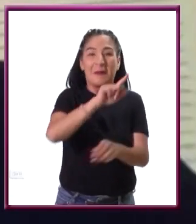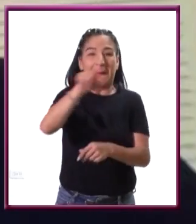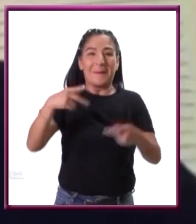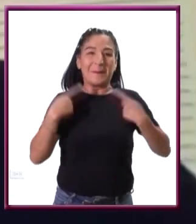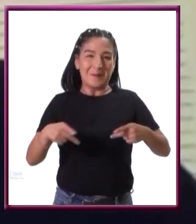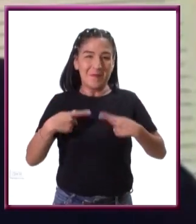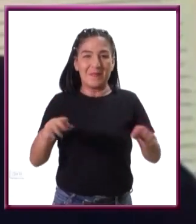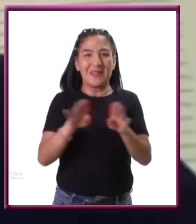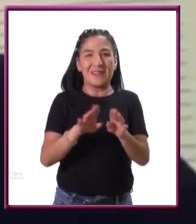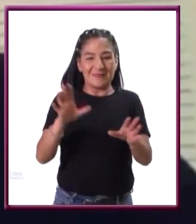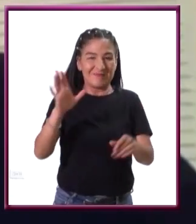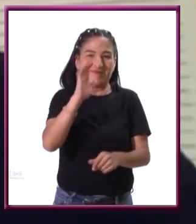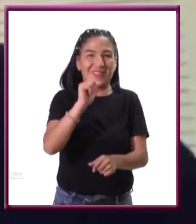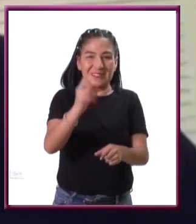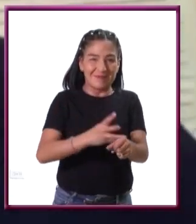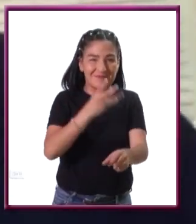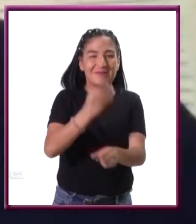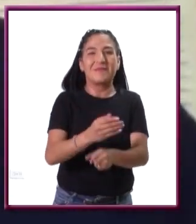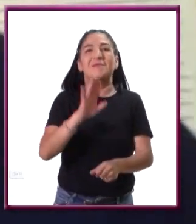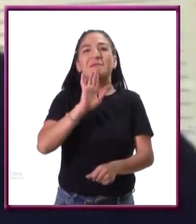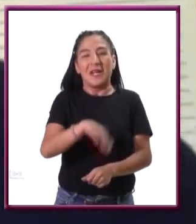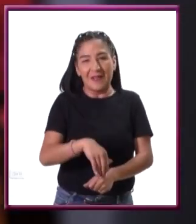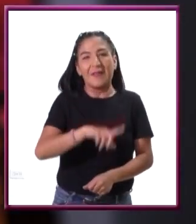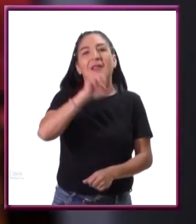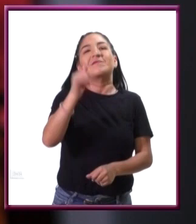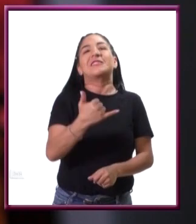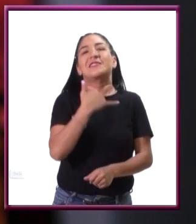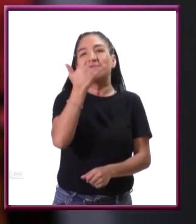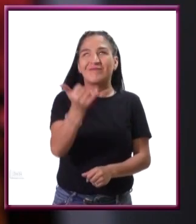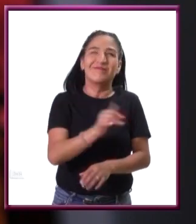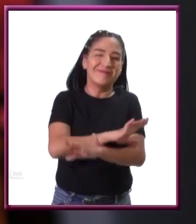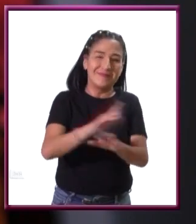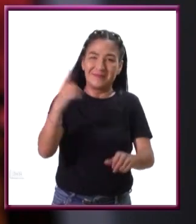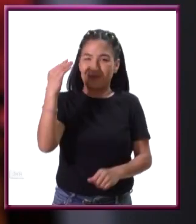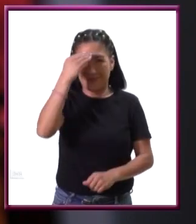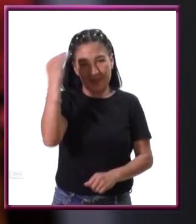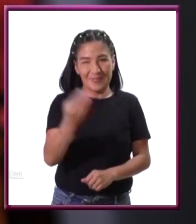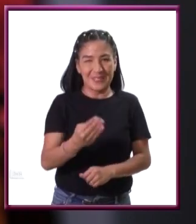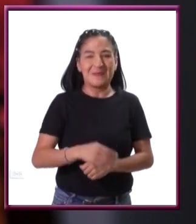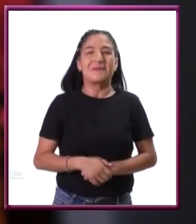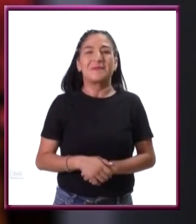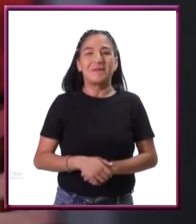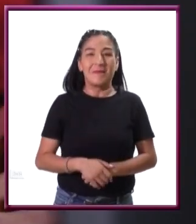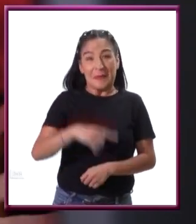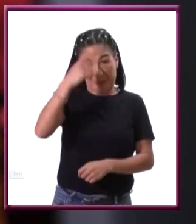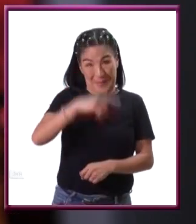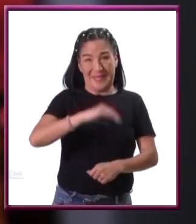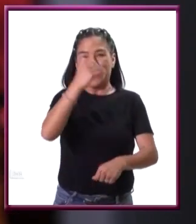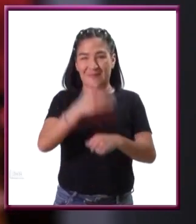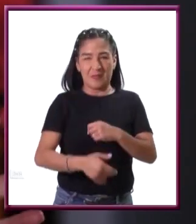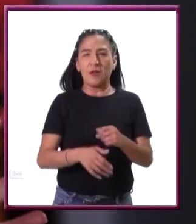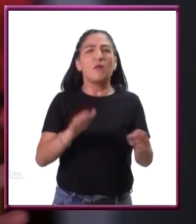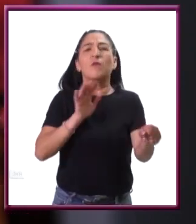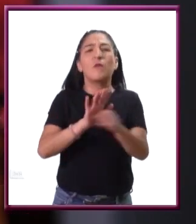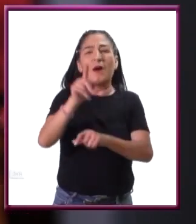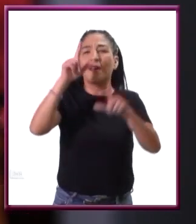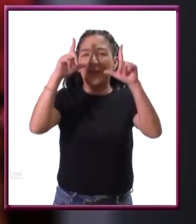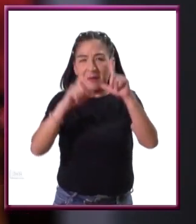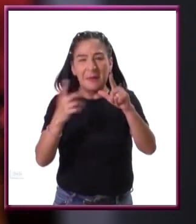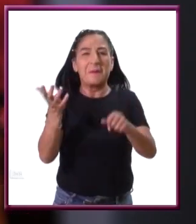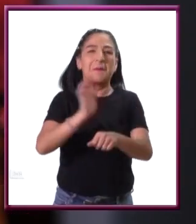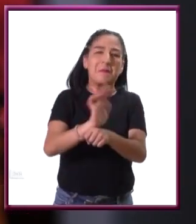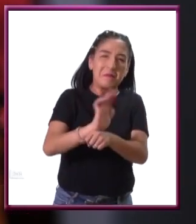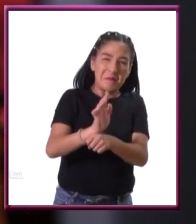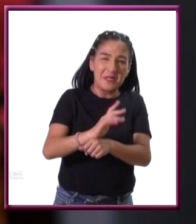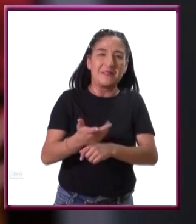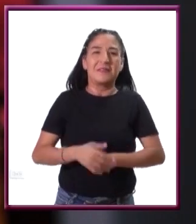resolver de manera correcta y eso puede llevar a errores garrafales. Oye, y ya para terminar, ¿cuál es la fotografía o la película